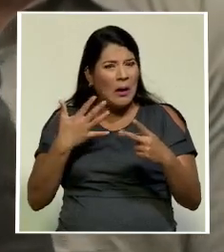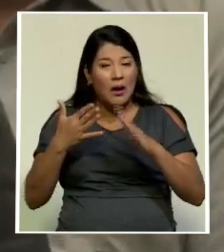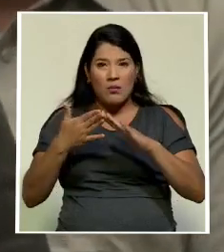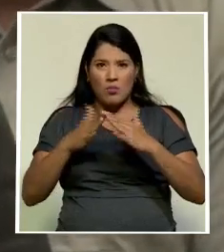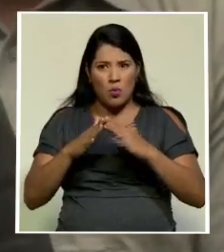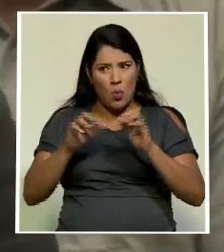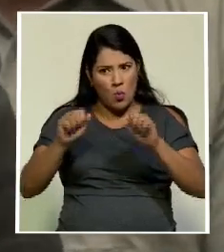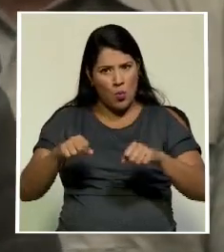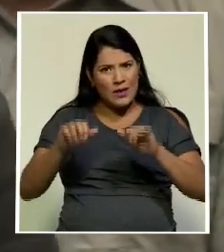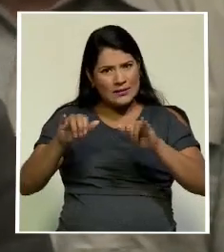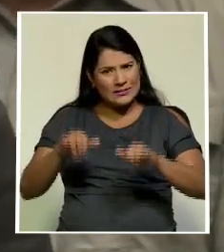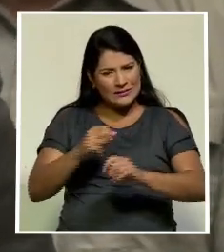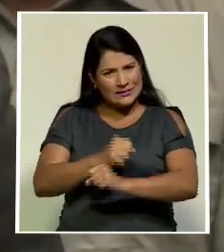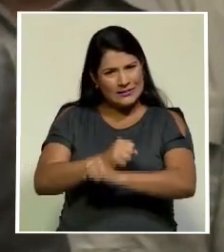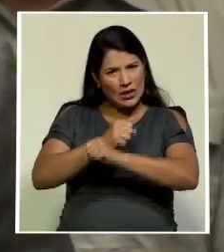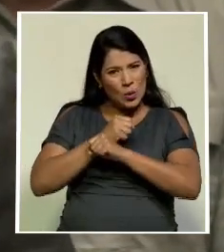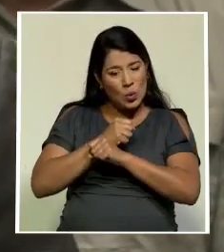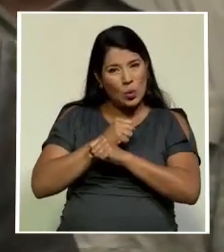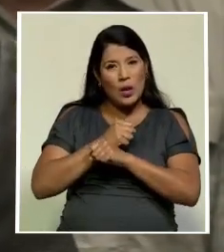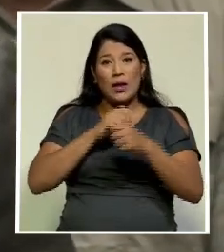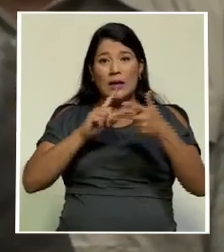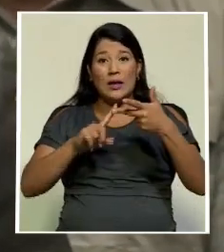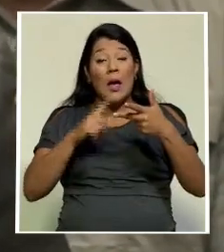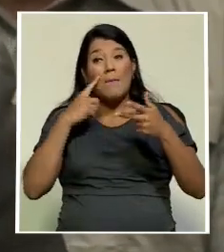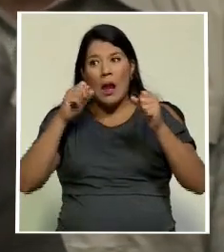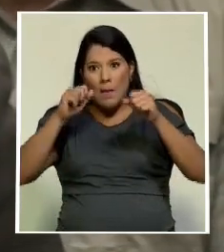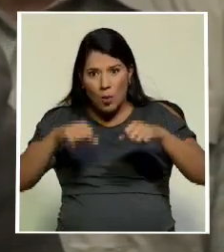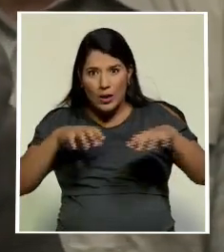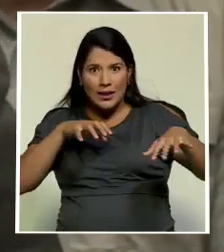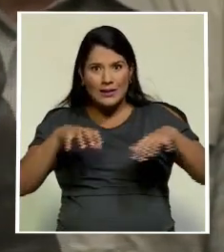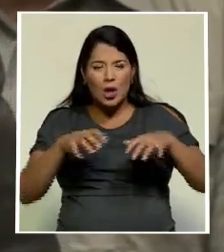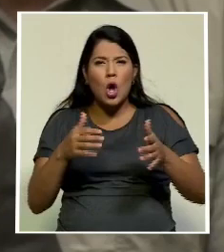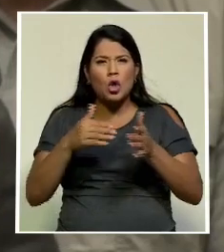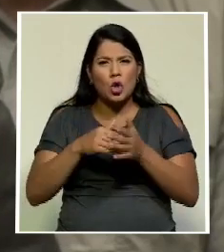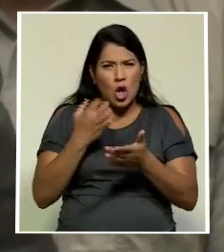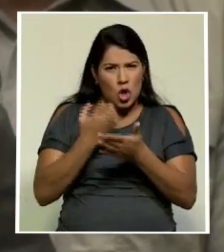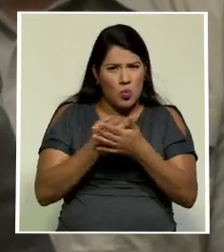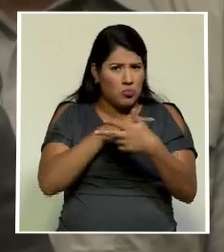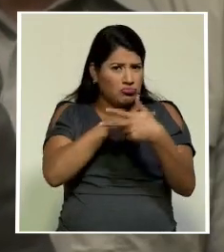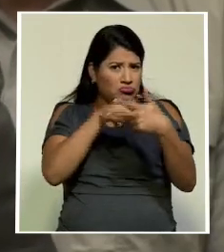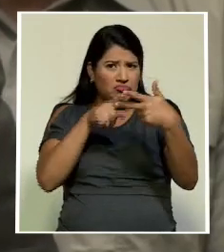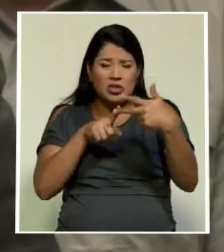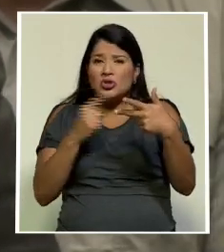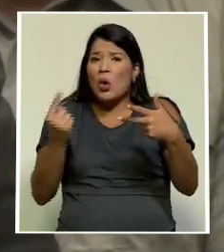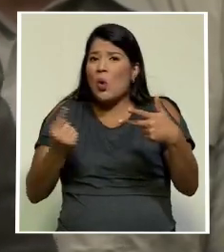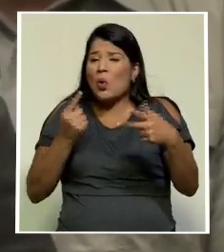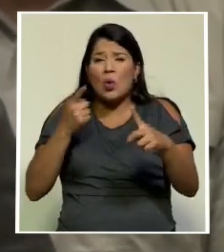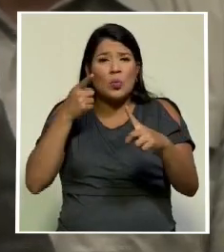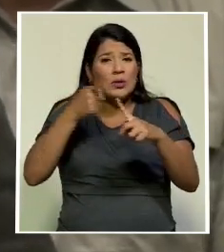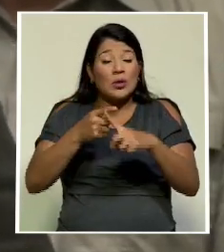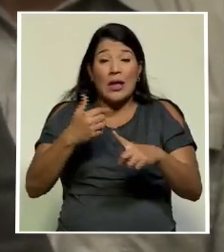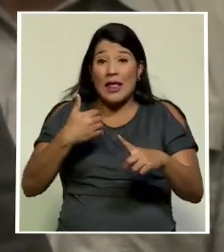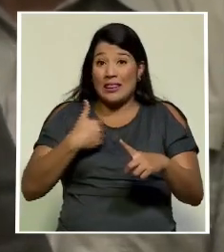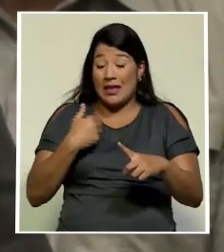el código de que se pueda echar a andar la actividad económica. Esos son los únicos objetivos que tiene